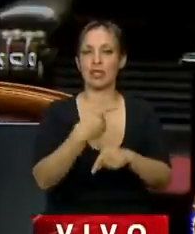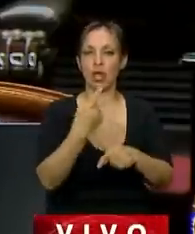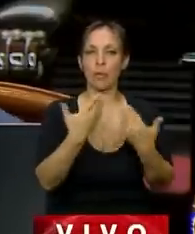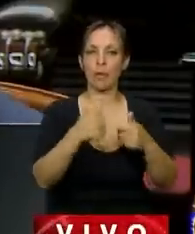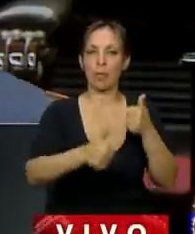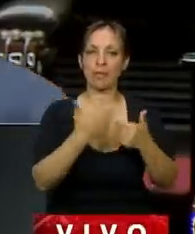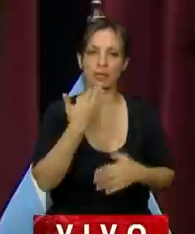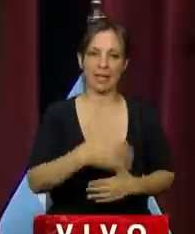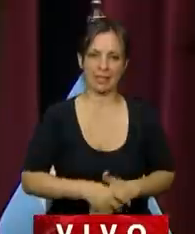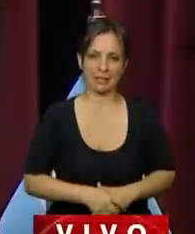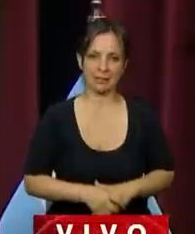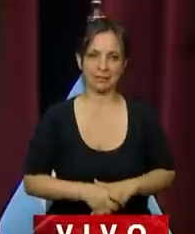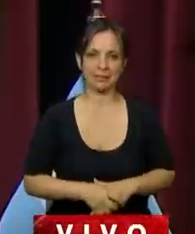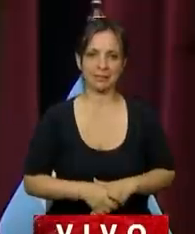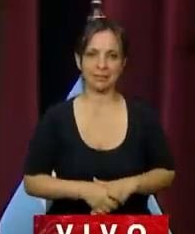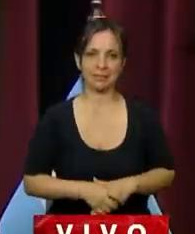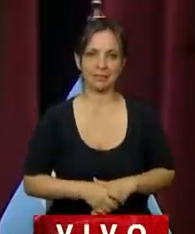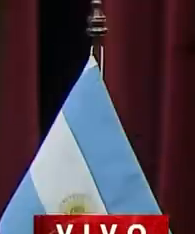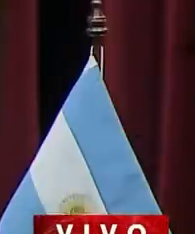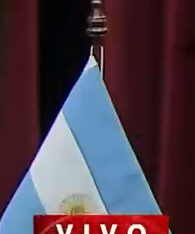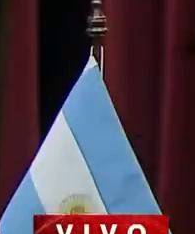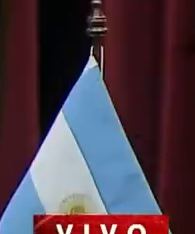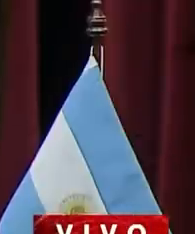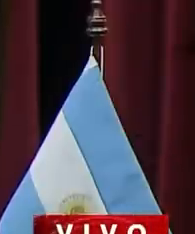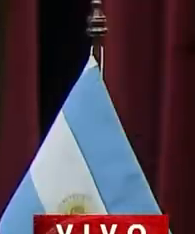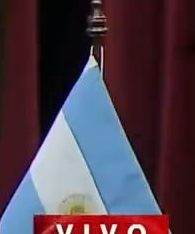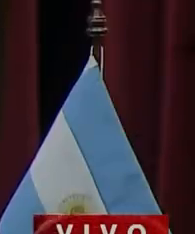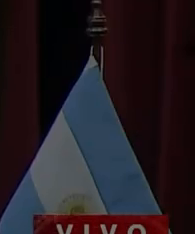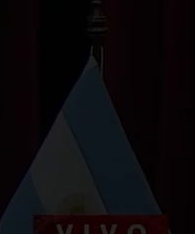del Frente de Todos. Muchas gracias. Gracias, diputado López.